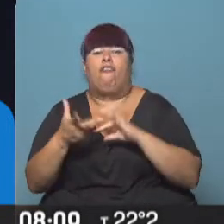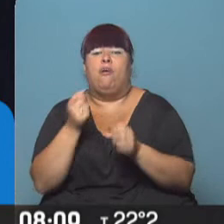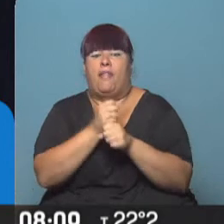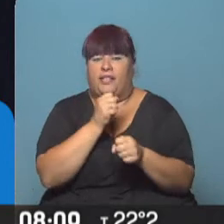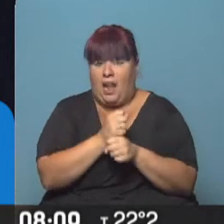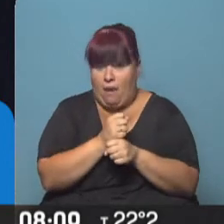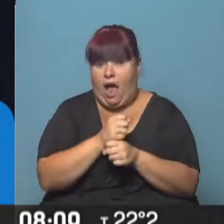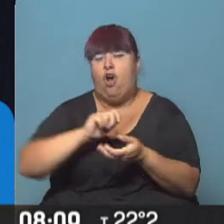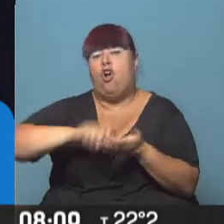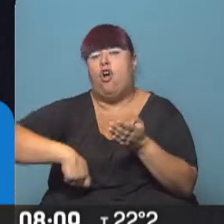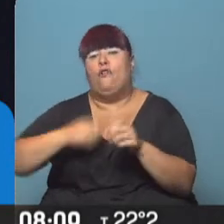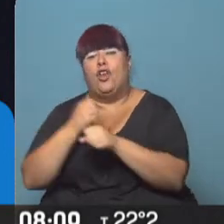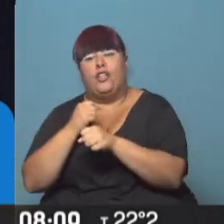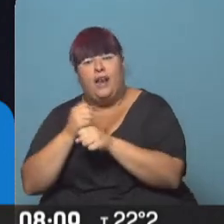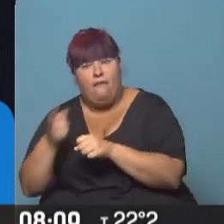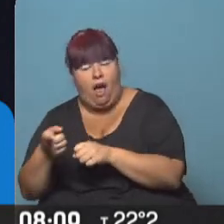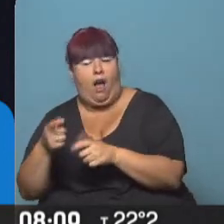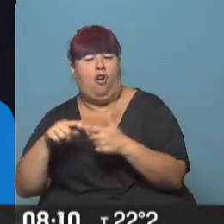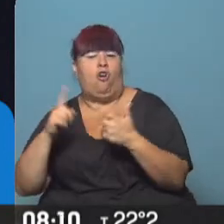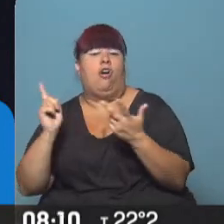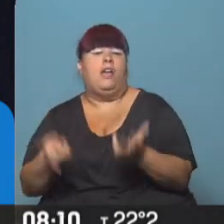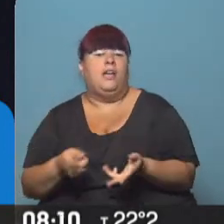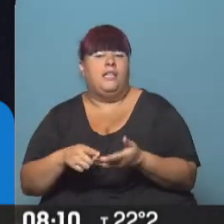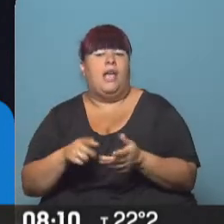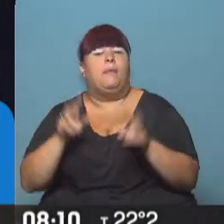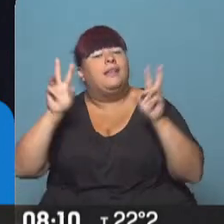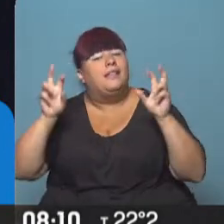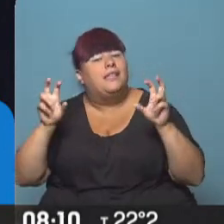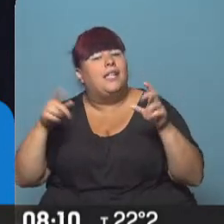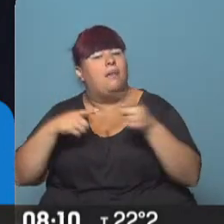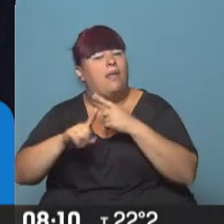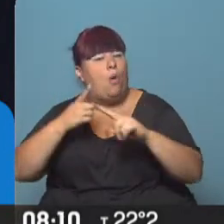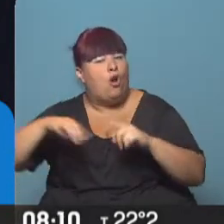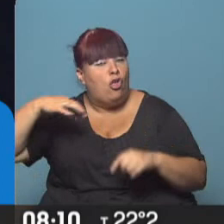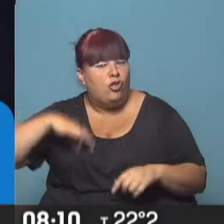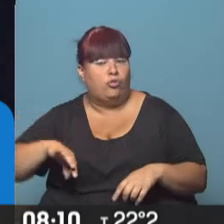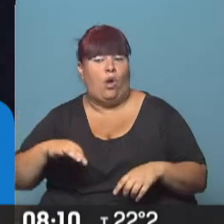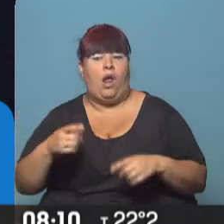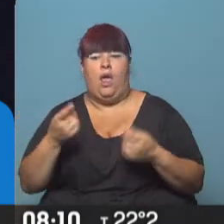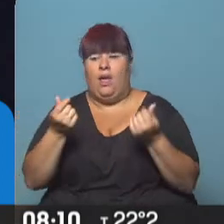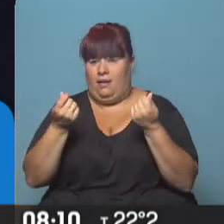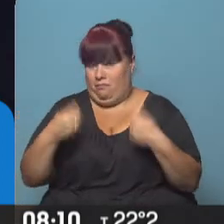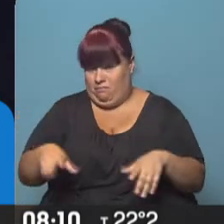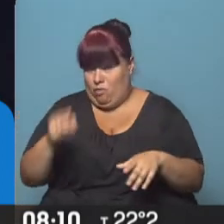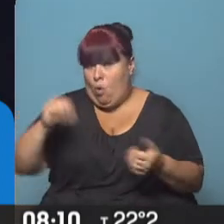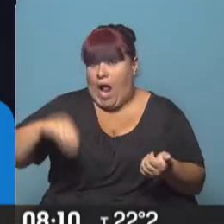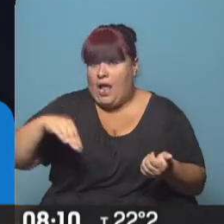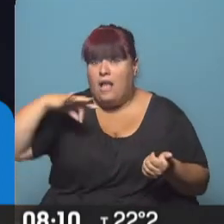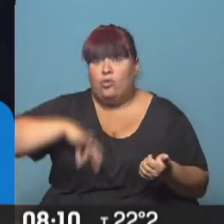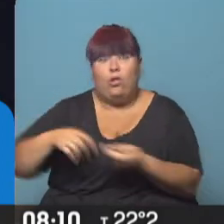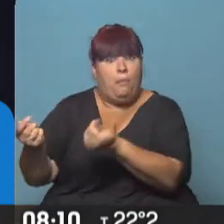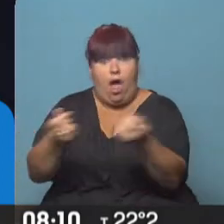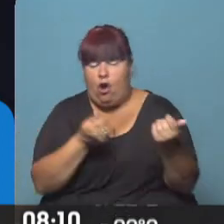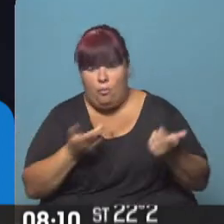laborales con los convenios colectivos de trabajo, el tema que tenemos ahora de paritaria, la pérdida del poder adquisitivo de los